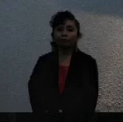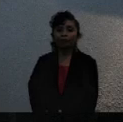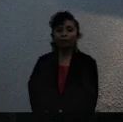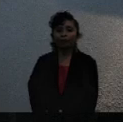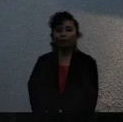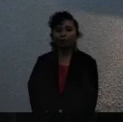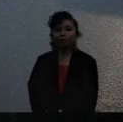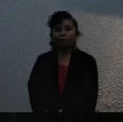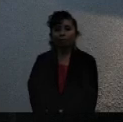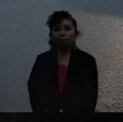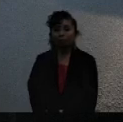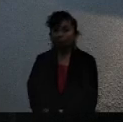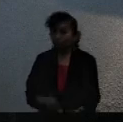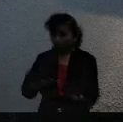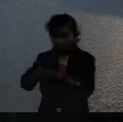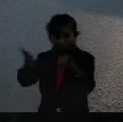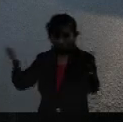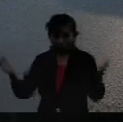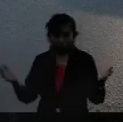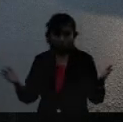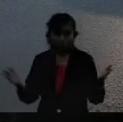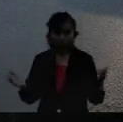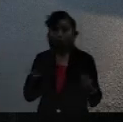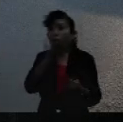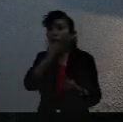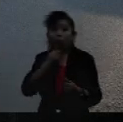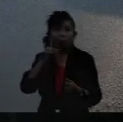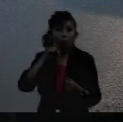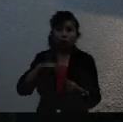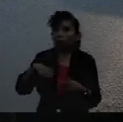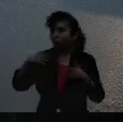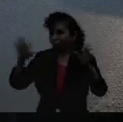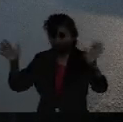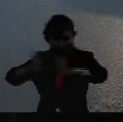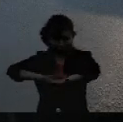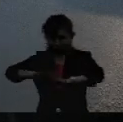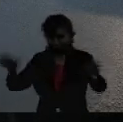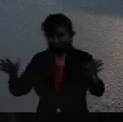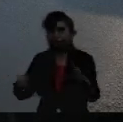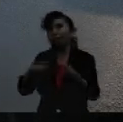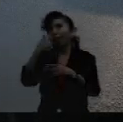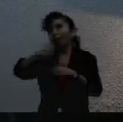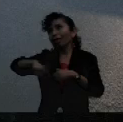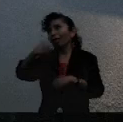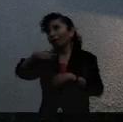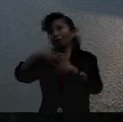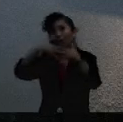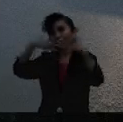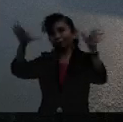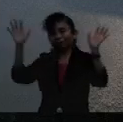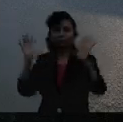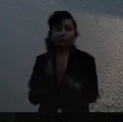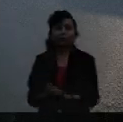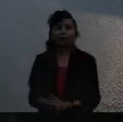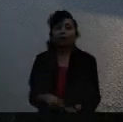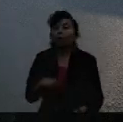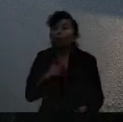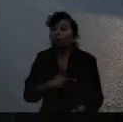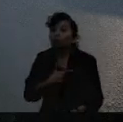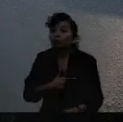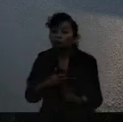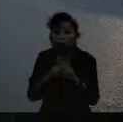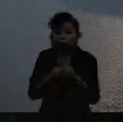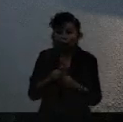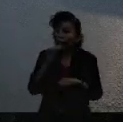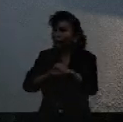aquí a todas y todos porque si no vamos a salir por ahí de las 11 de la noche nadie va a ver a Carlos Vives Me da muchísimo gusto estar aquí